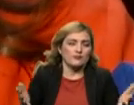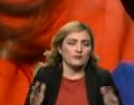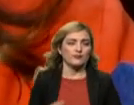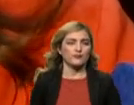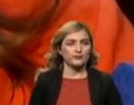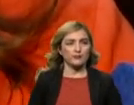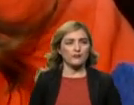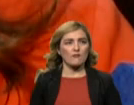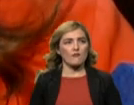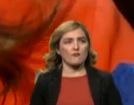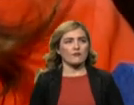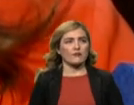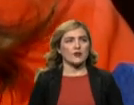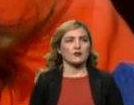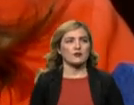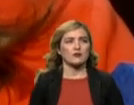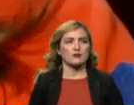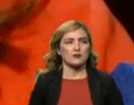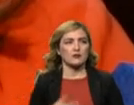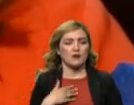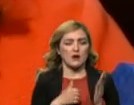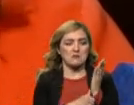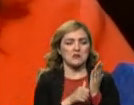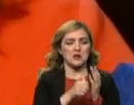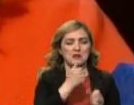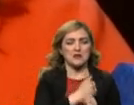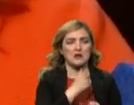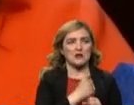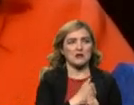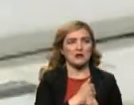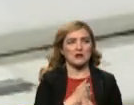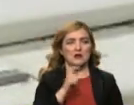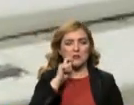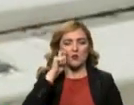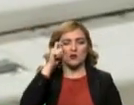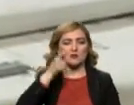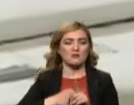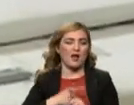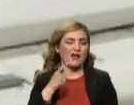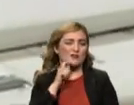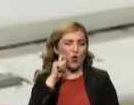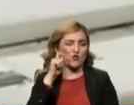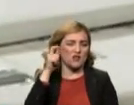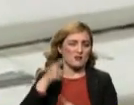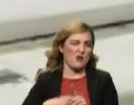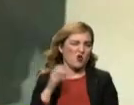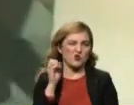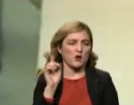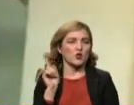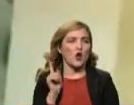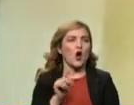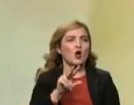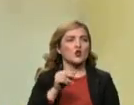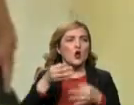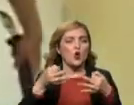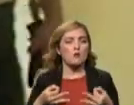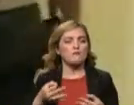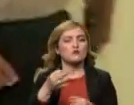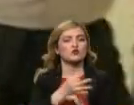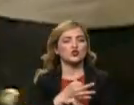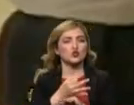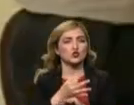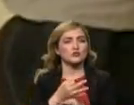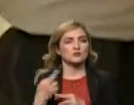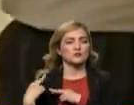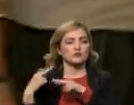con cuestionar las tareas que cumplo como ministra que con el hecho mismo de las protestas. Y si este juicio se sustenta en un supuesto incumplimiento de funciones